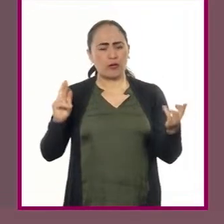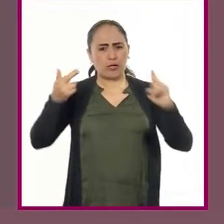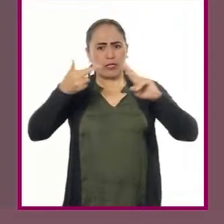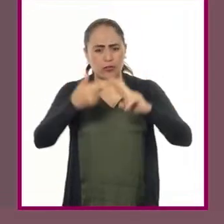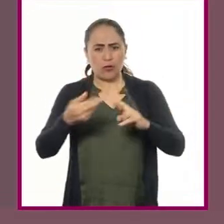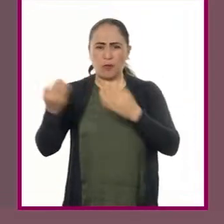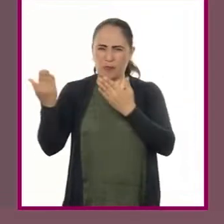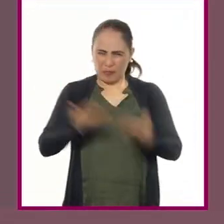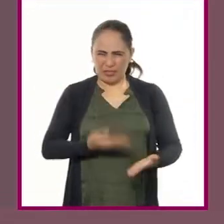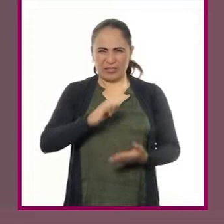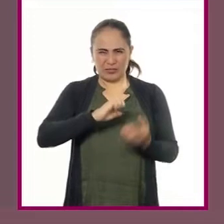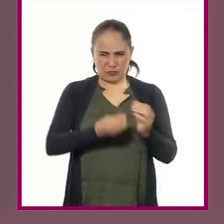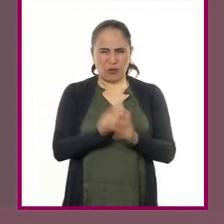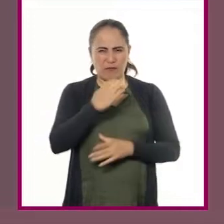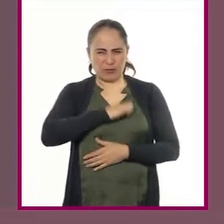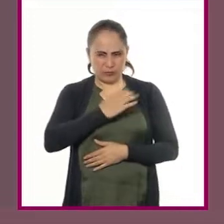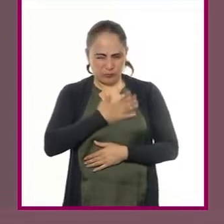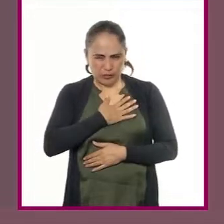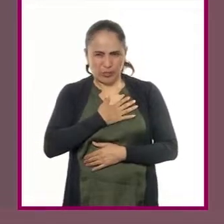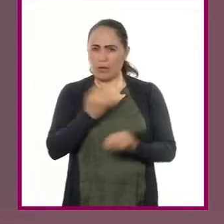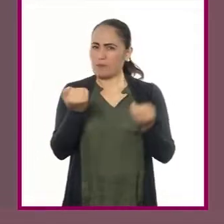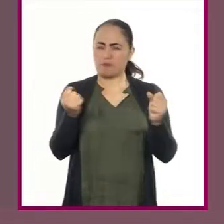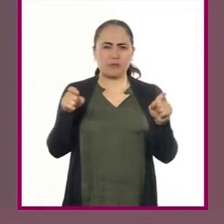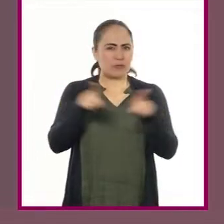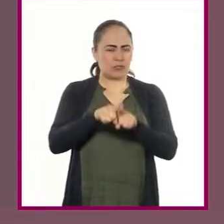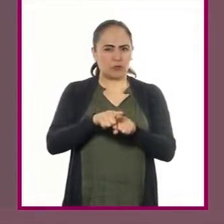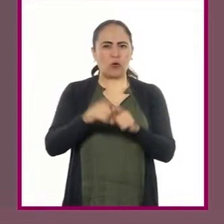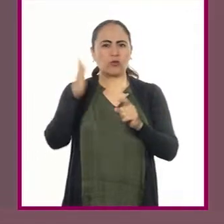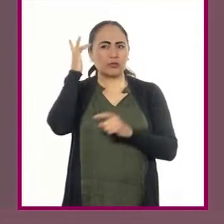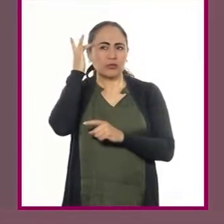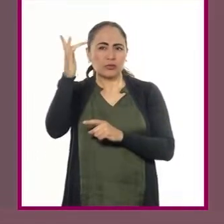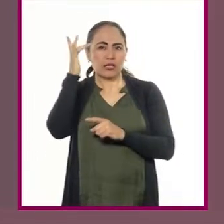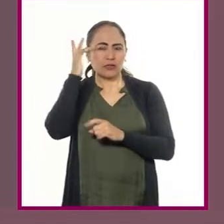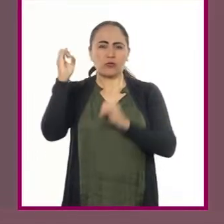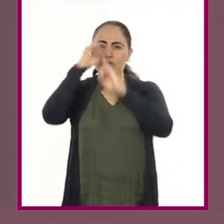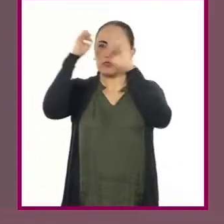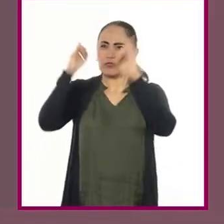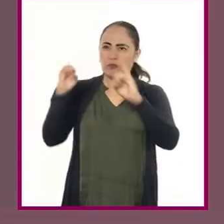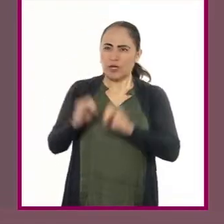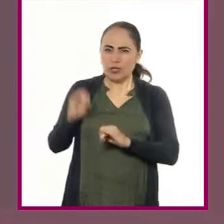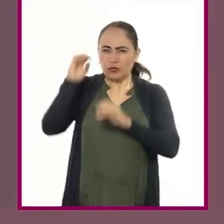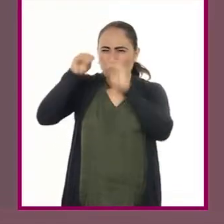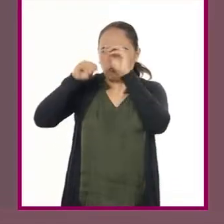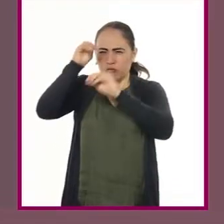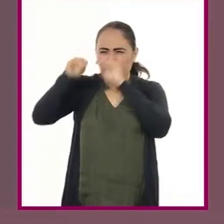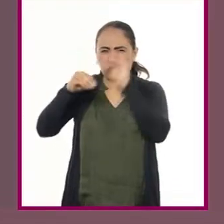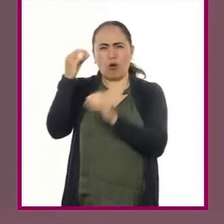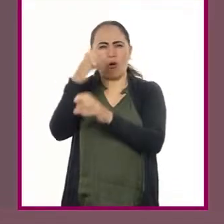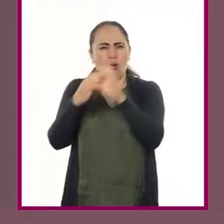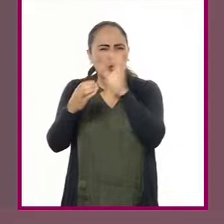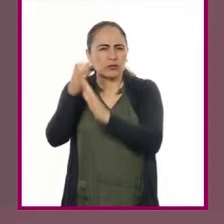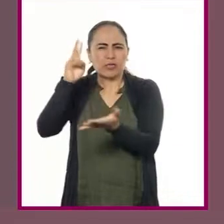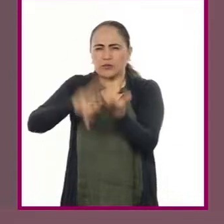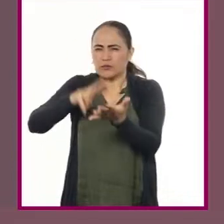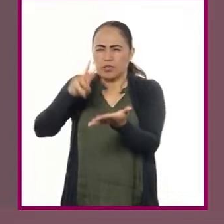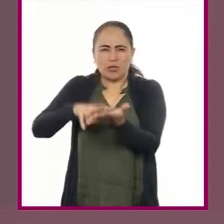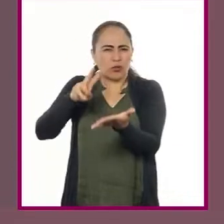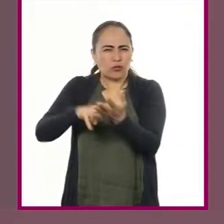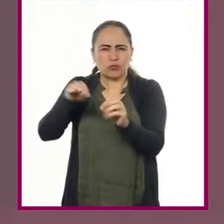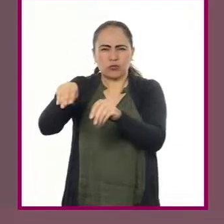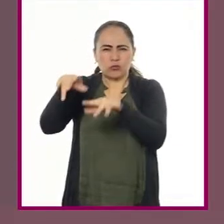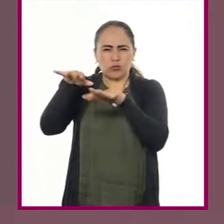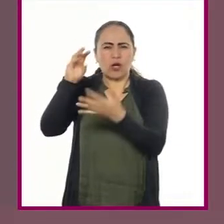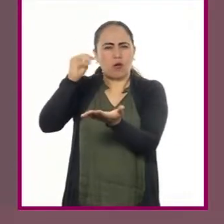Nueva España, llevaban a sus santos fundadores en andas y cubiertos de joyas. Un grupo de